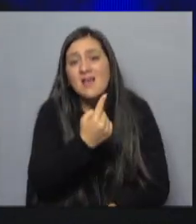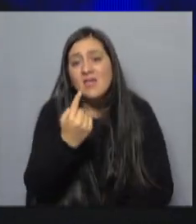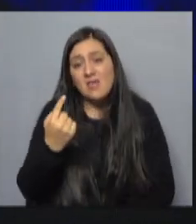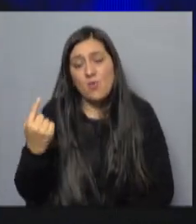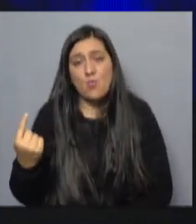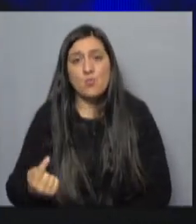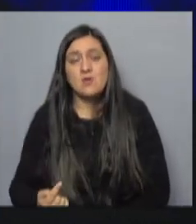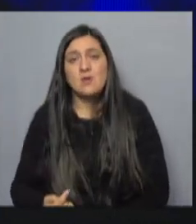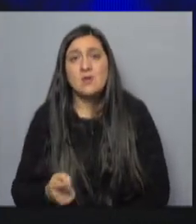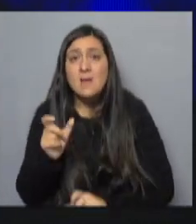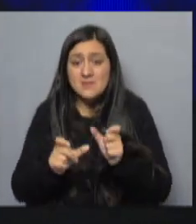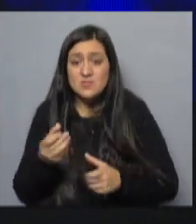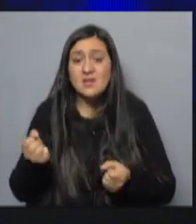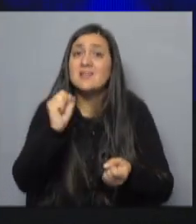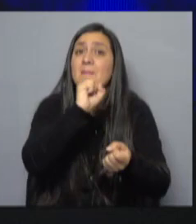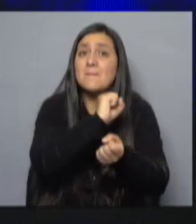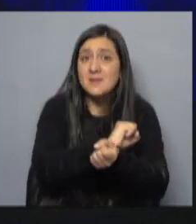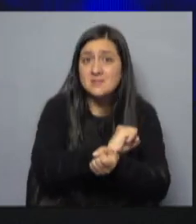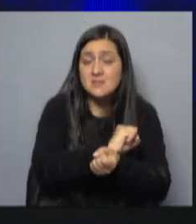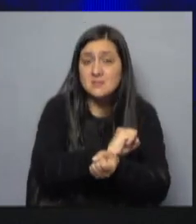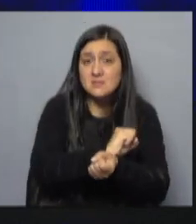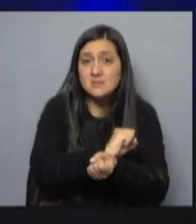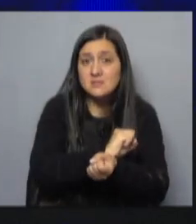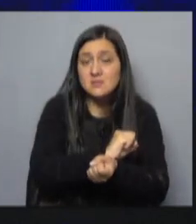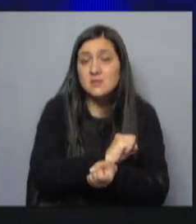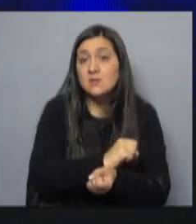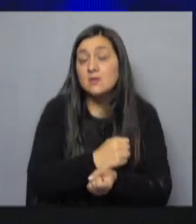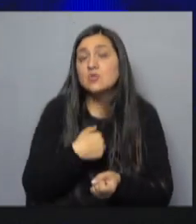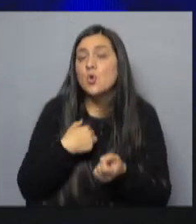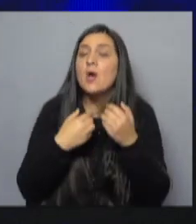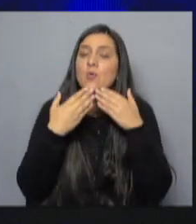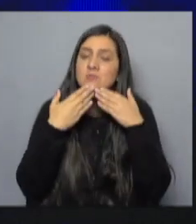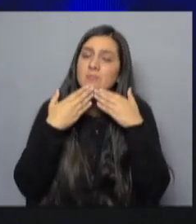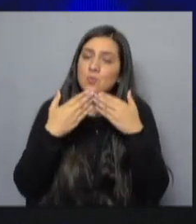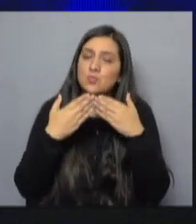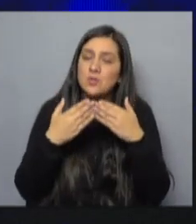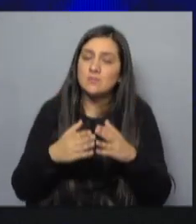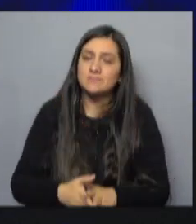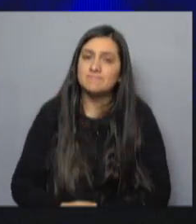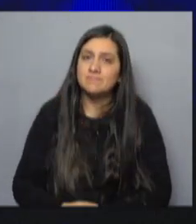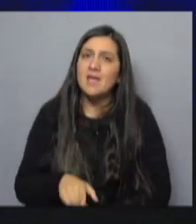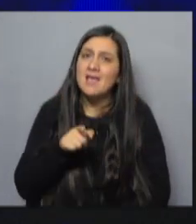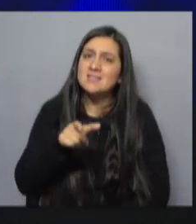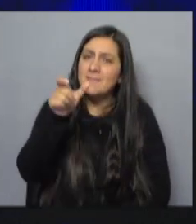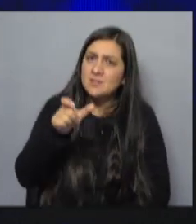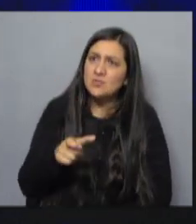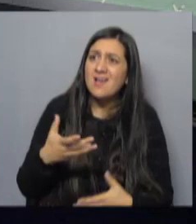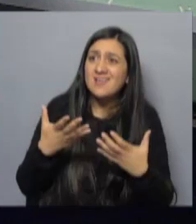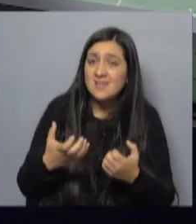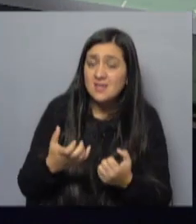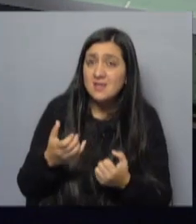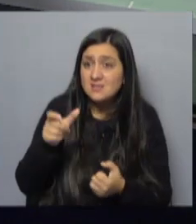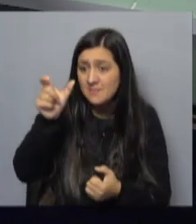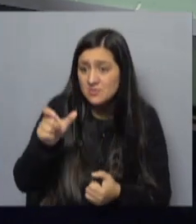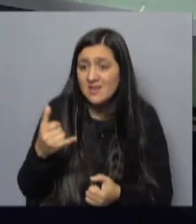transita dentro del sistema carcelario realmente, yo hago esa pregunta, no estoy diciendo ni sí ni no, realmente quiere que esa persona que tiene